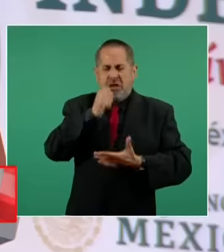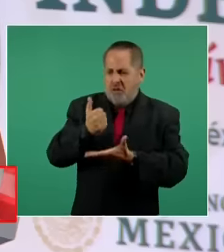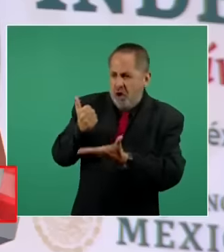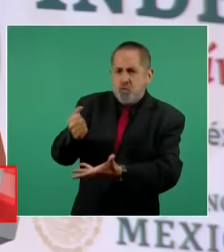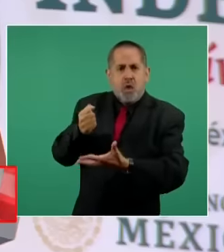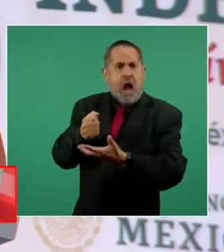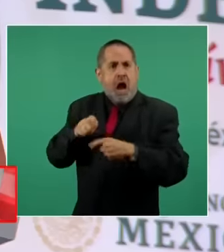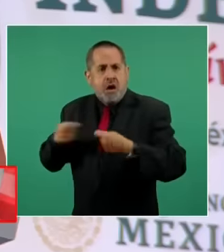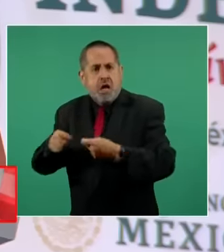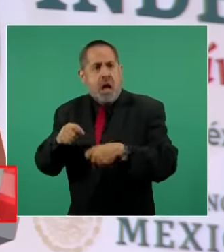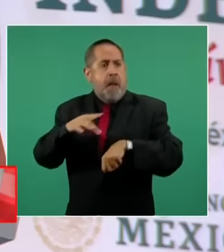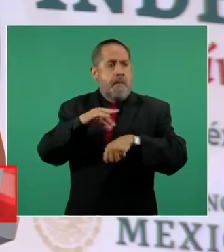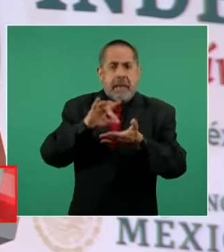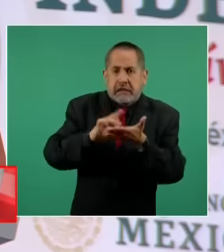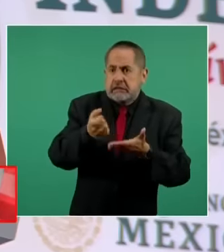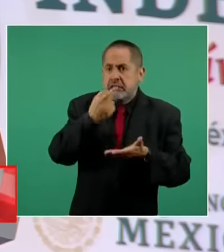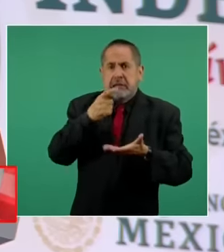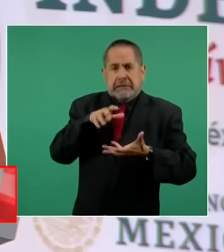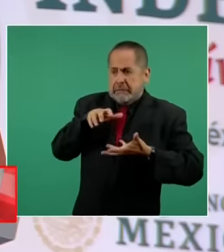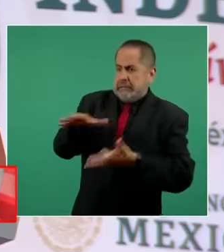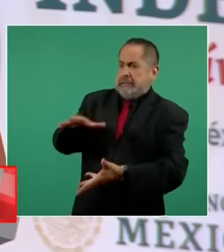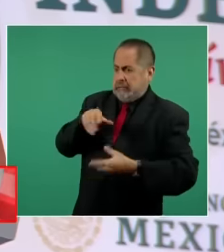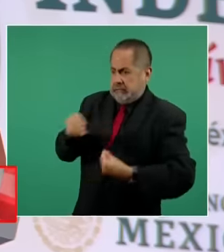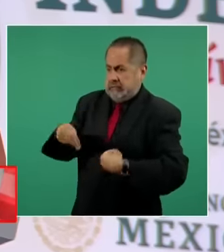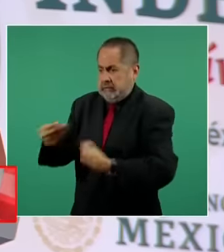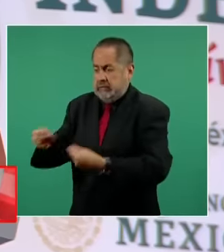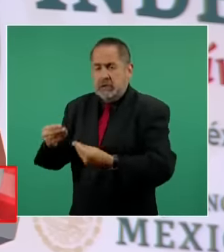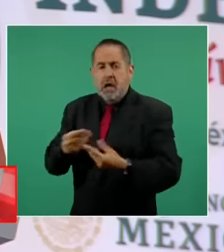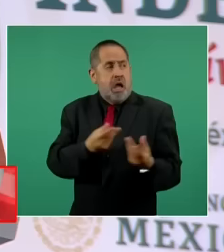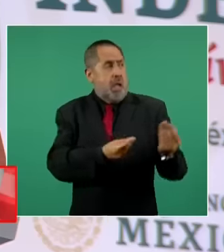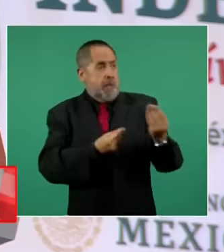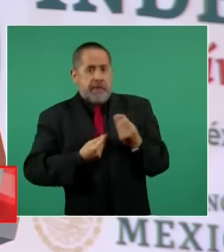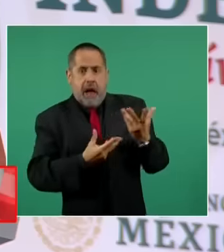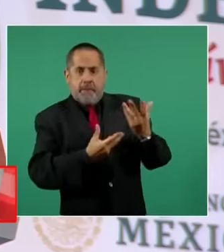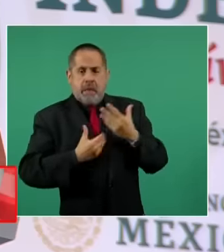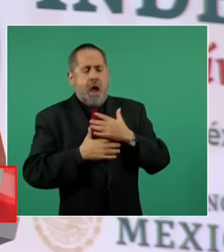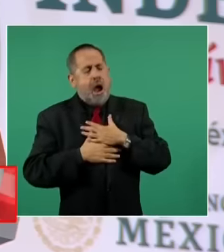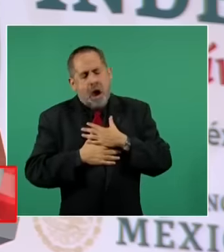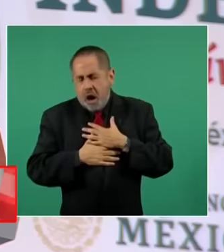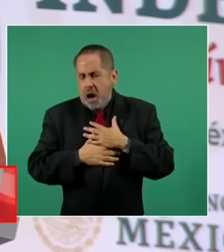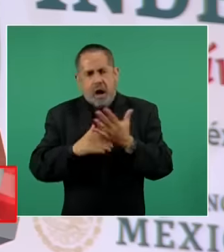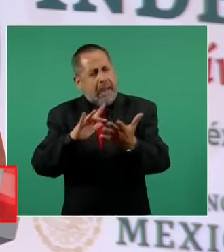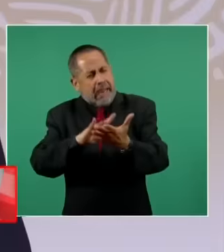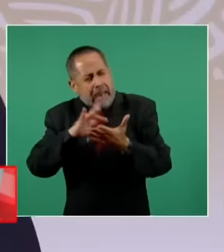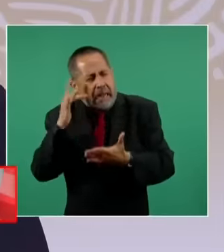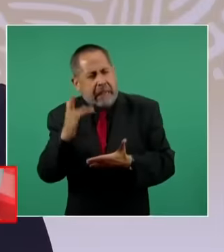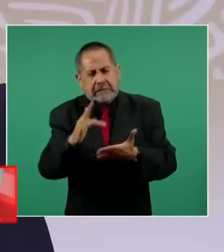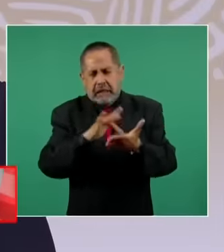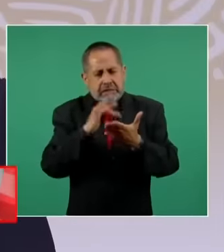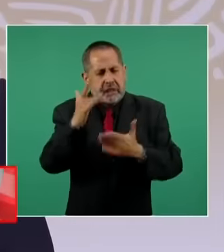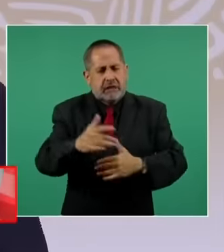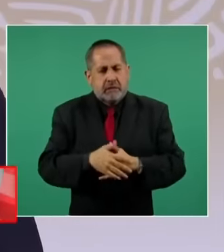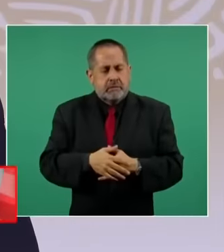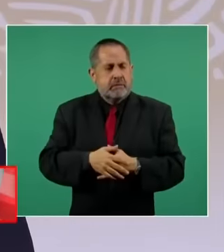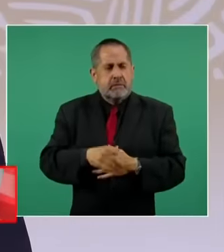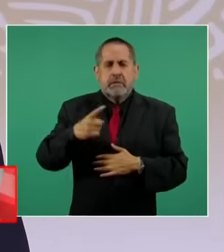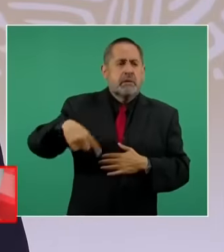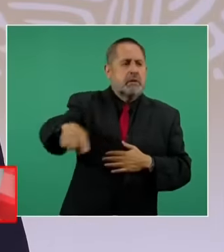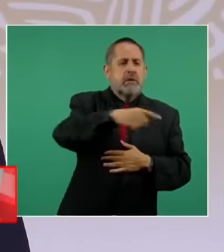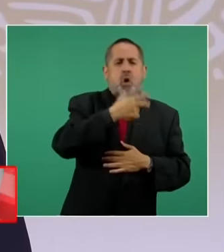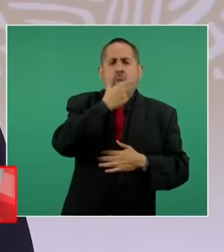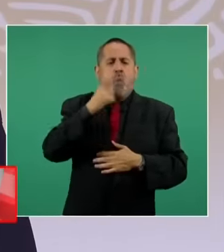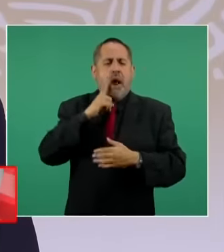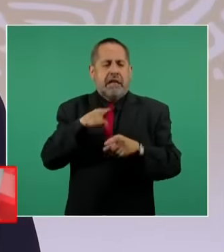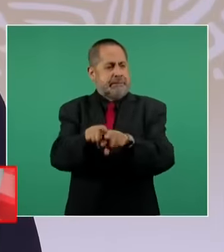y alimentos para paliar los efectos combinados del acoso económico y la pandemia. Hermanas y hermanos